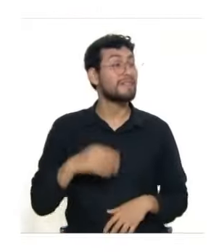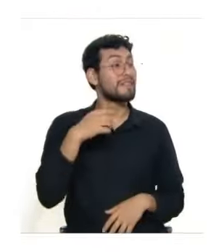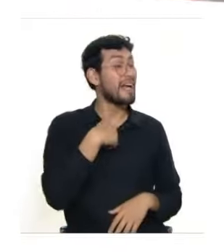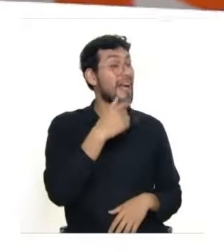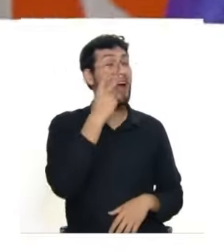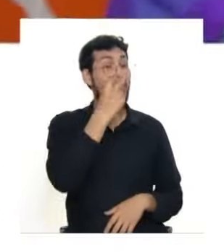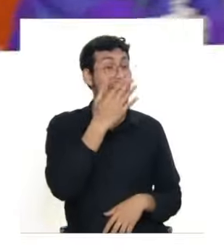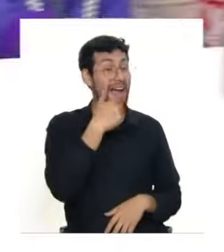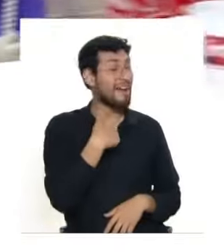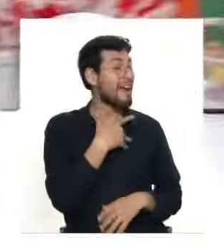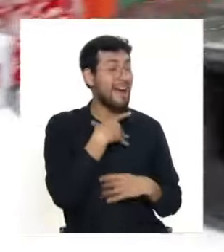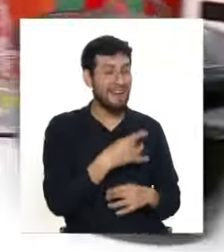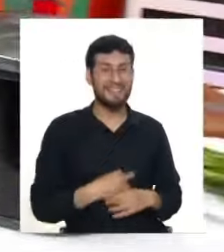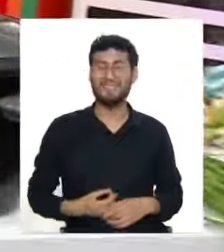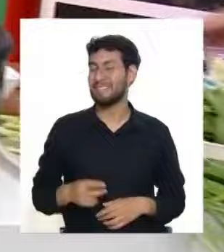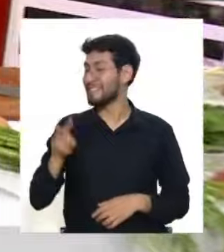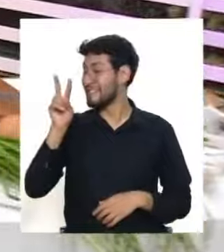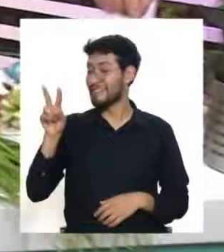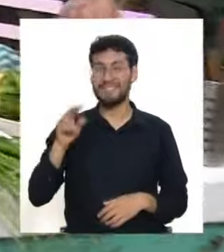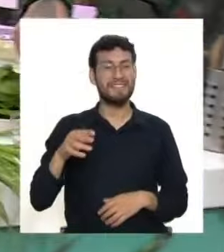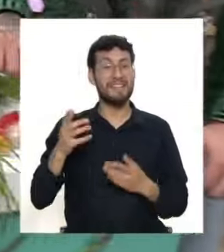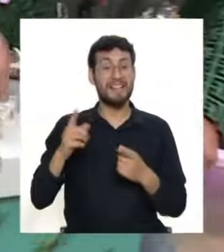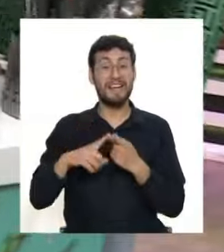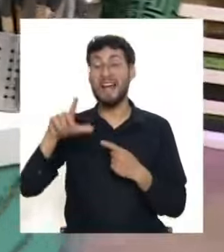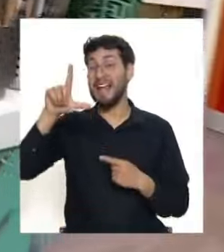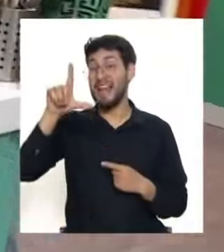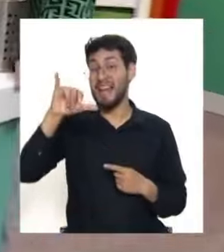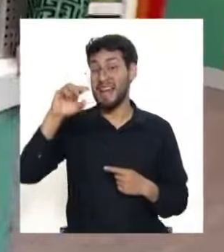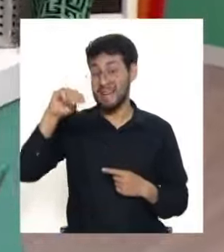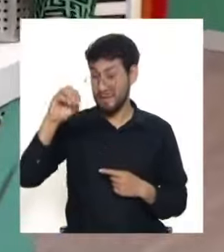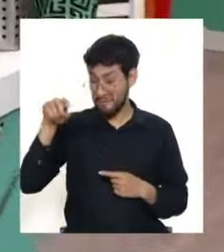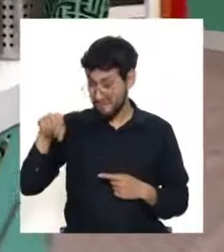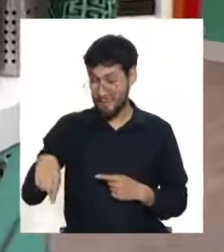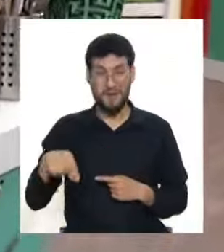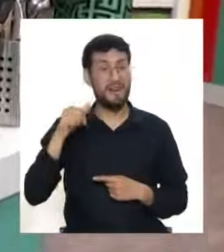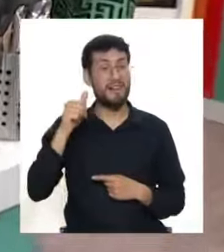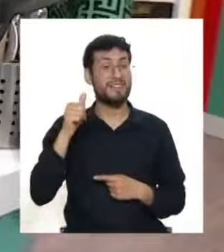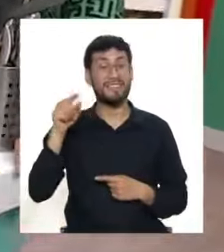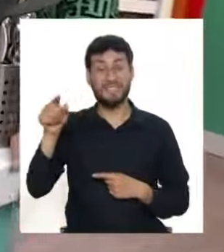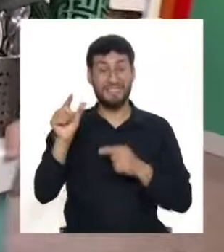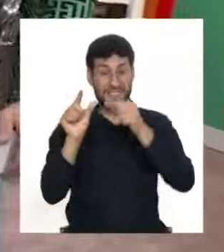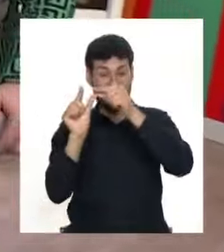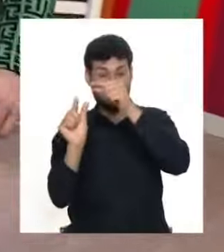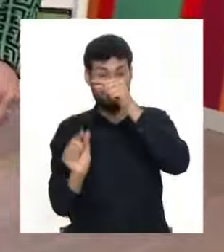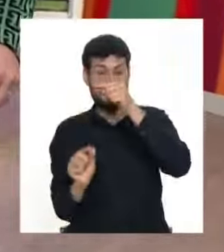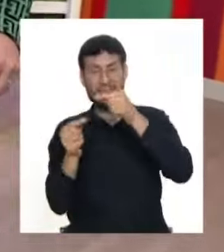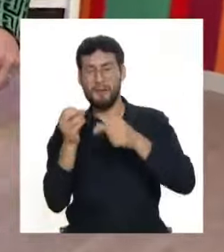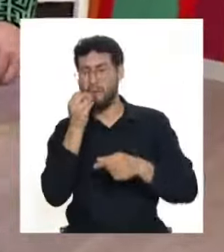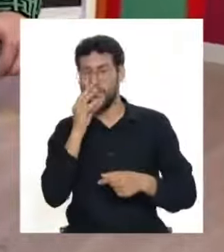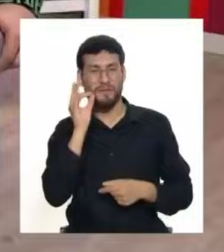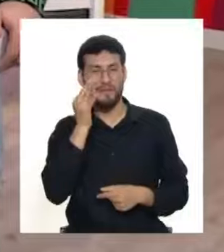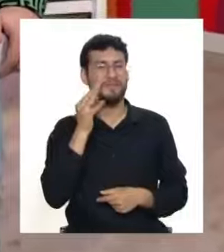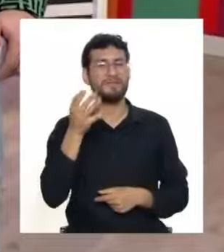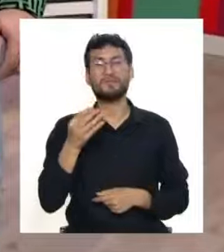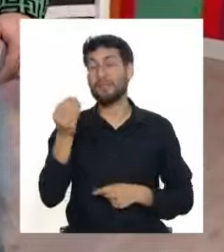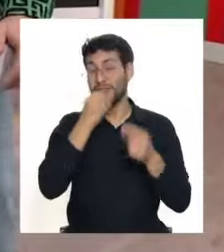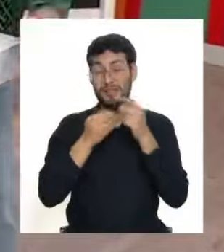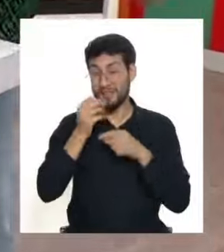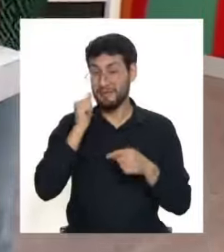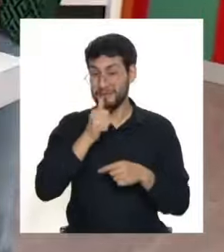ajíes favoritos. A ver. ¿Qué sería? Dos. El limo, el que está acá, este que es delicioso para la